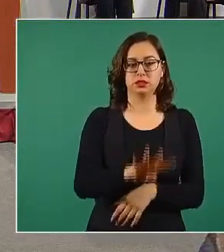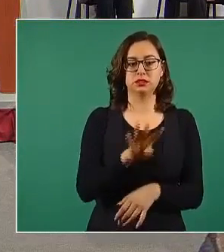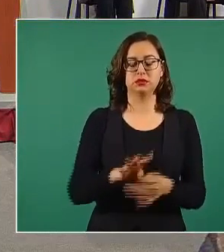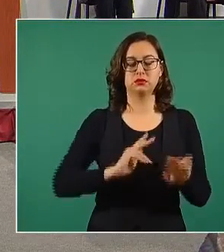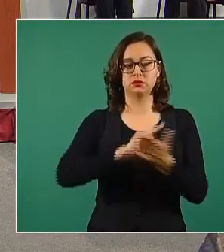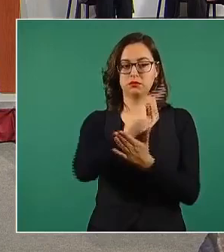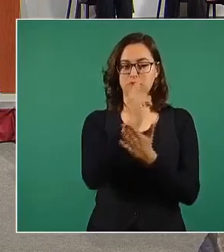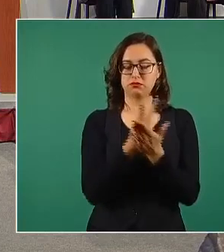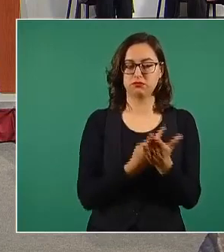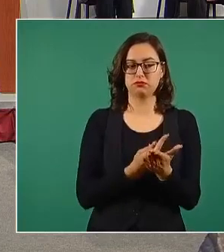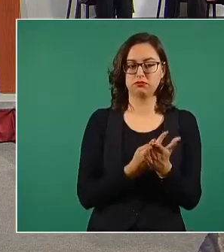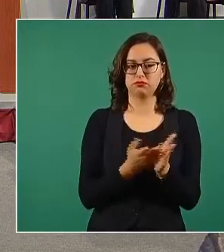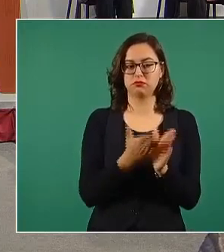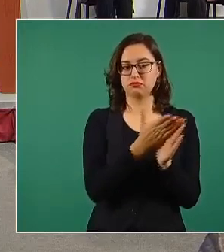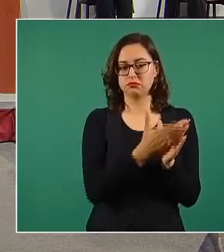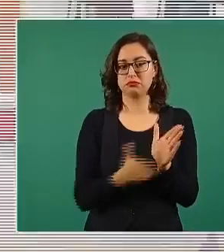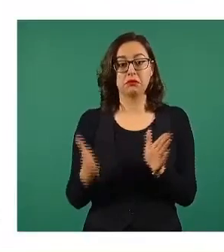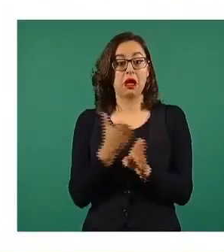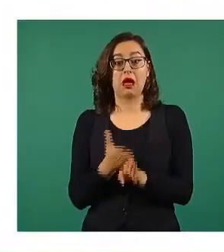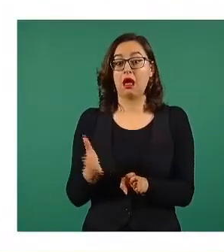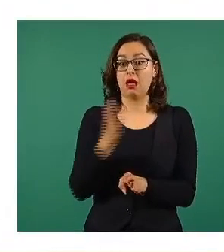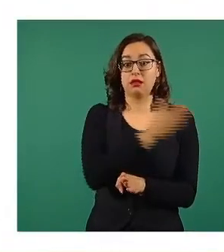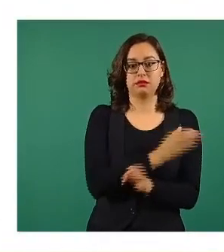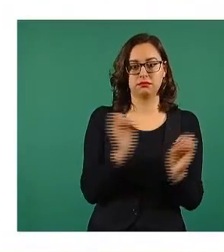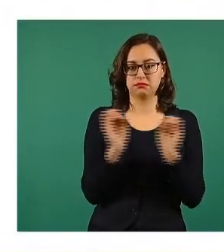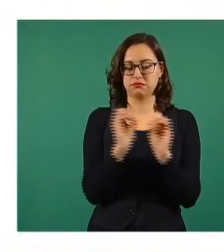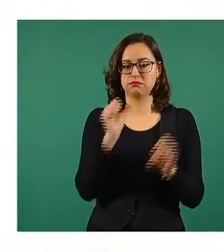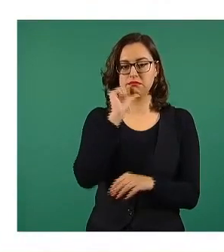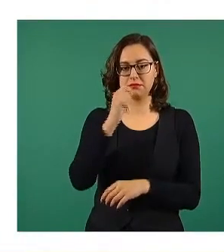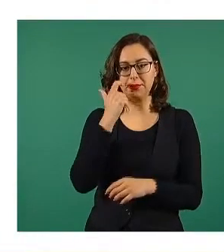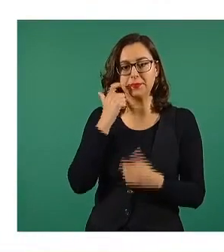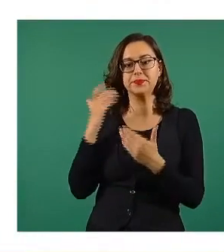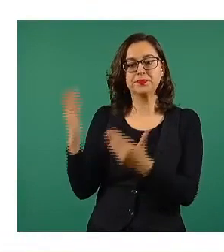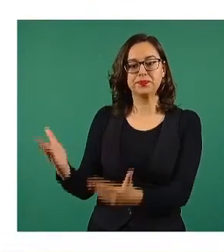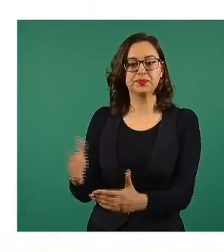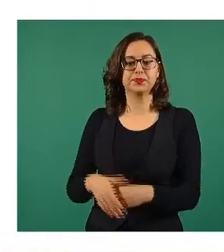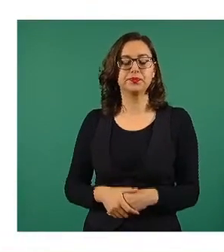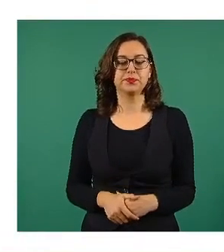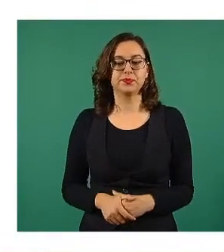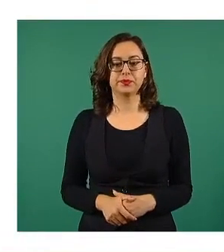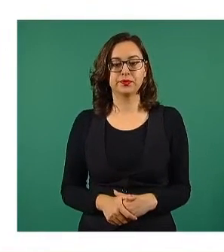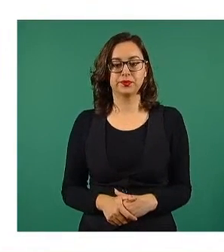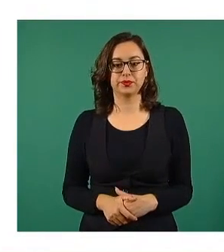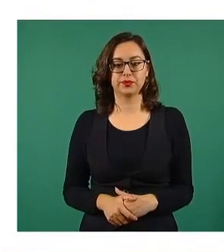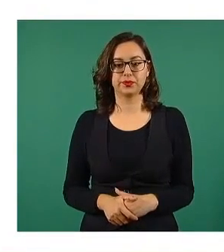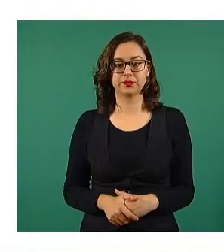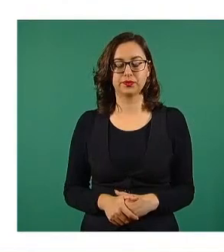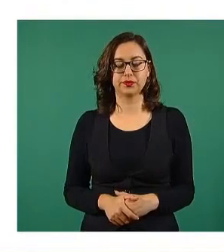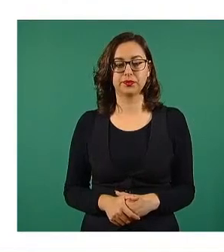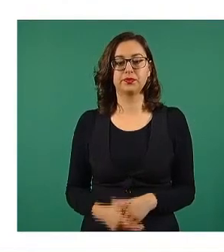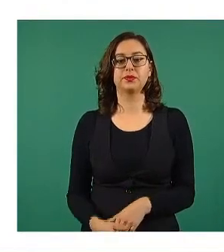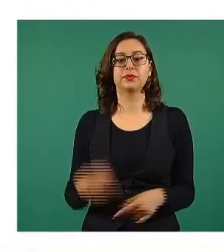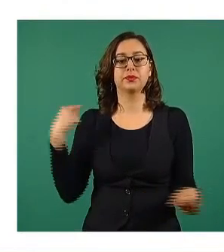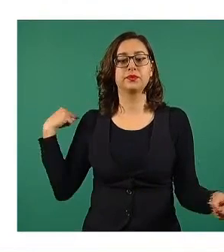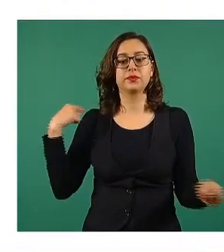programa, no había precedente, y en estos 3 años de gobierno hemos